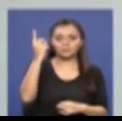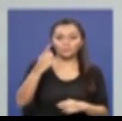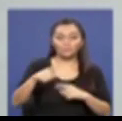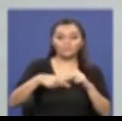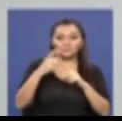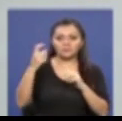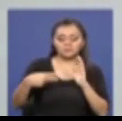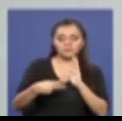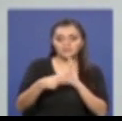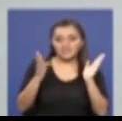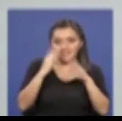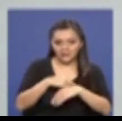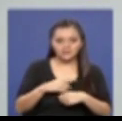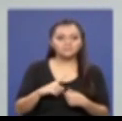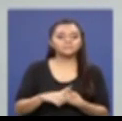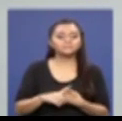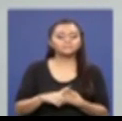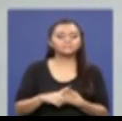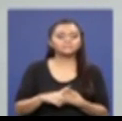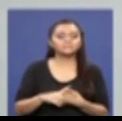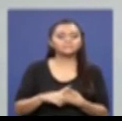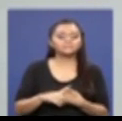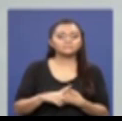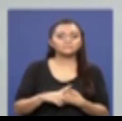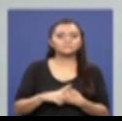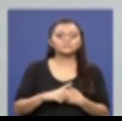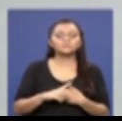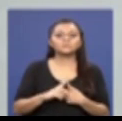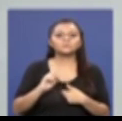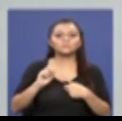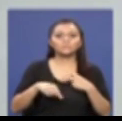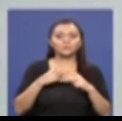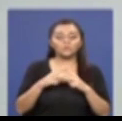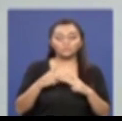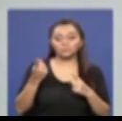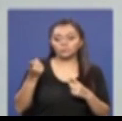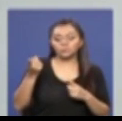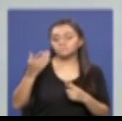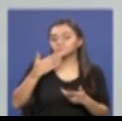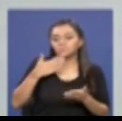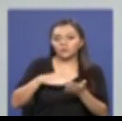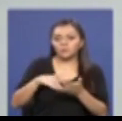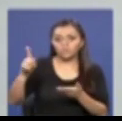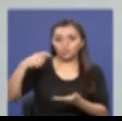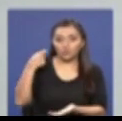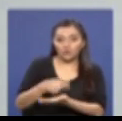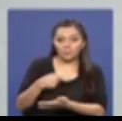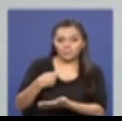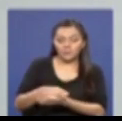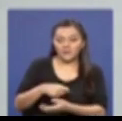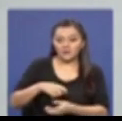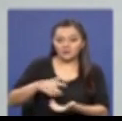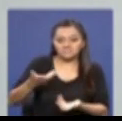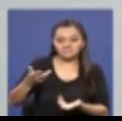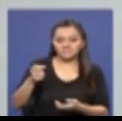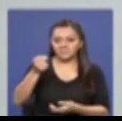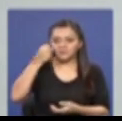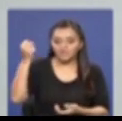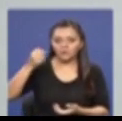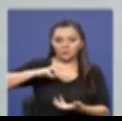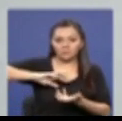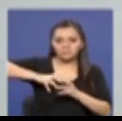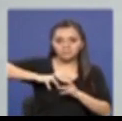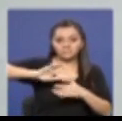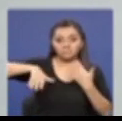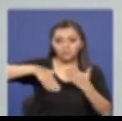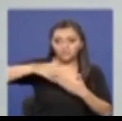inducción. Medidas arancelarias, poner aranceles a aparatos ineficientes, ¿no? Y la gestión eficiente, ¿qué significa gestión